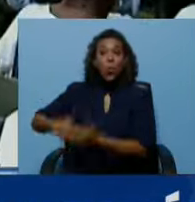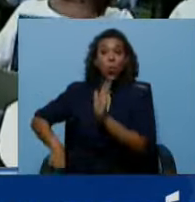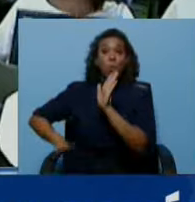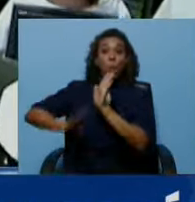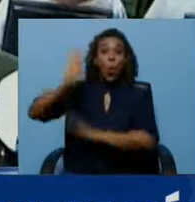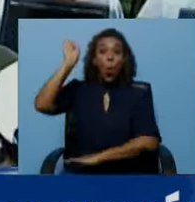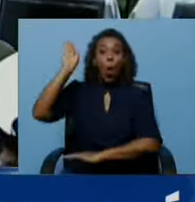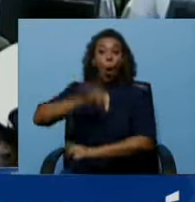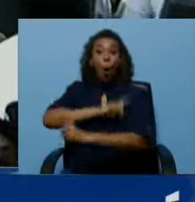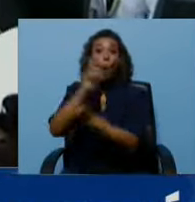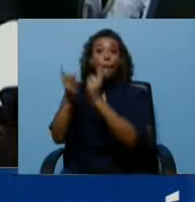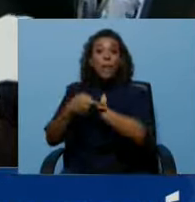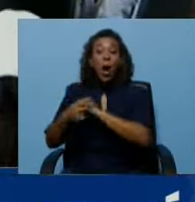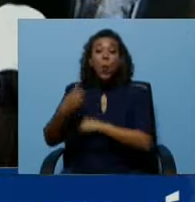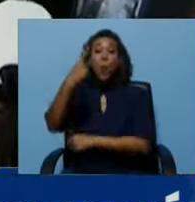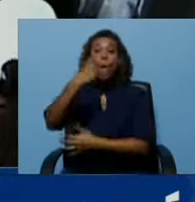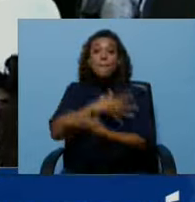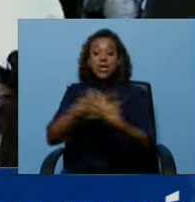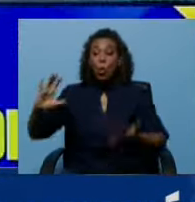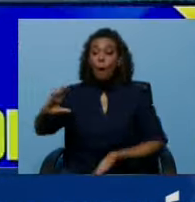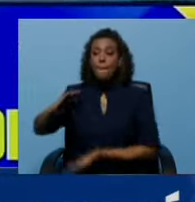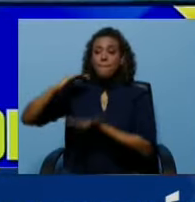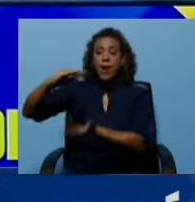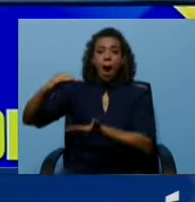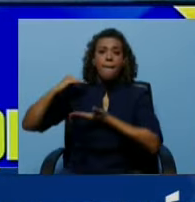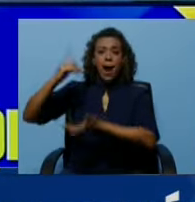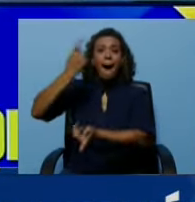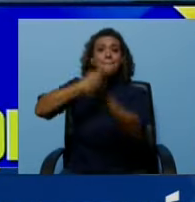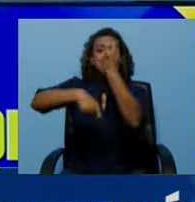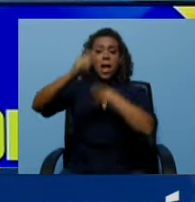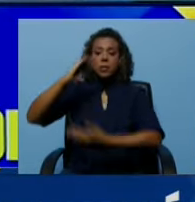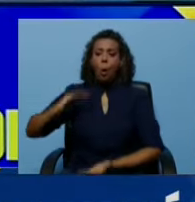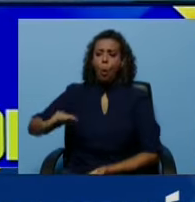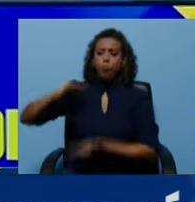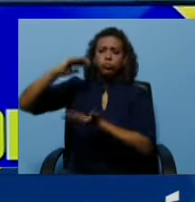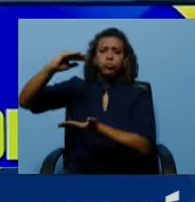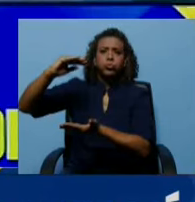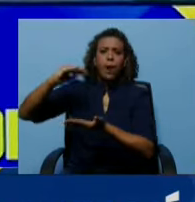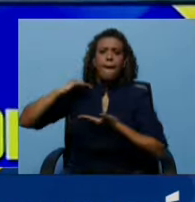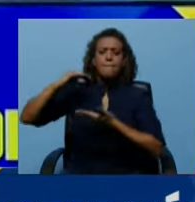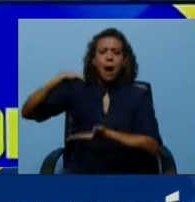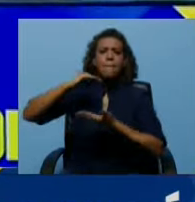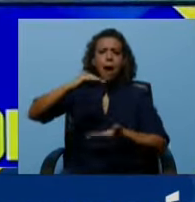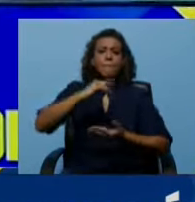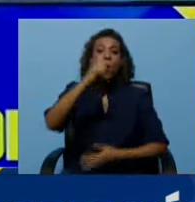llegar ya a 1 millón de barriles petroleros.